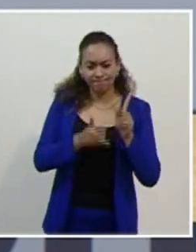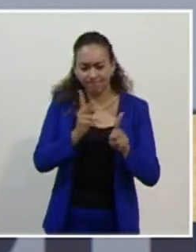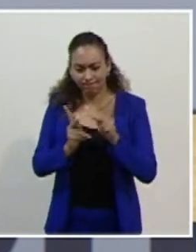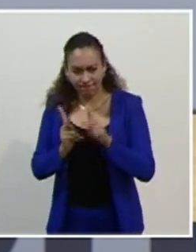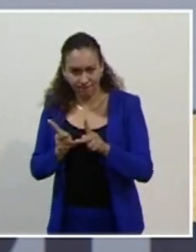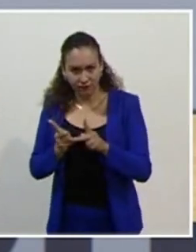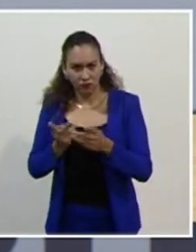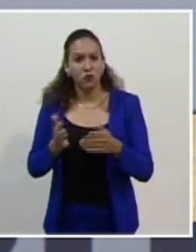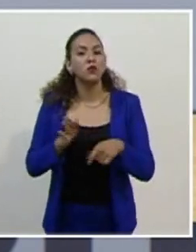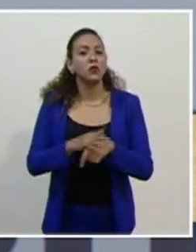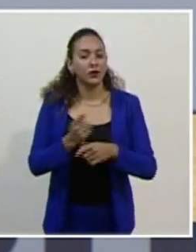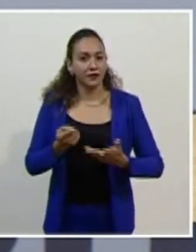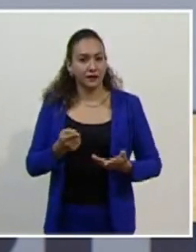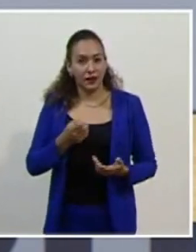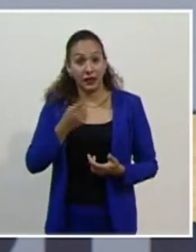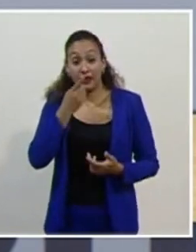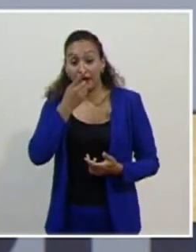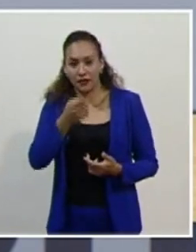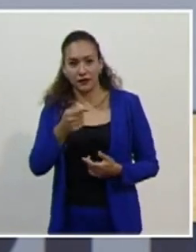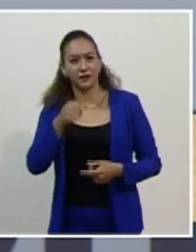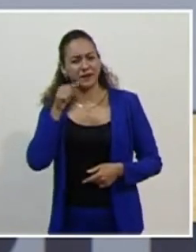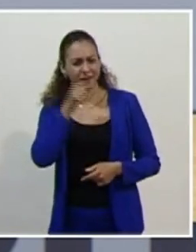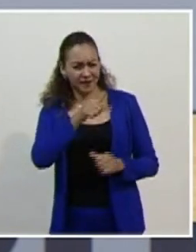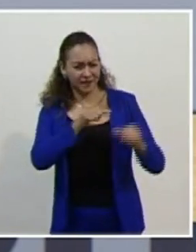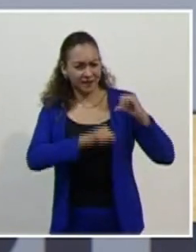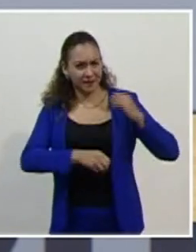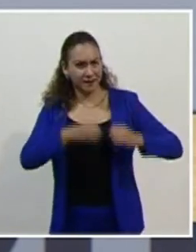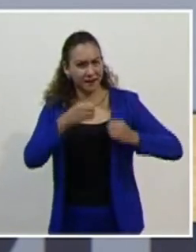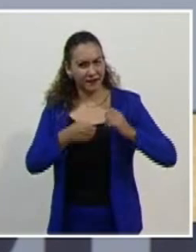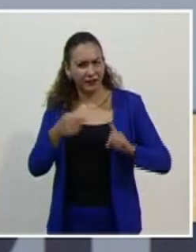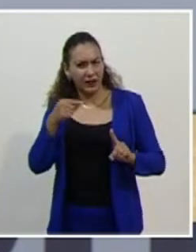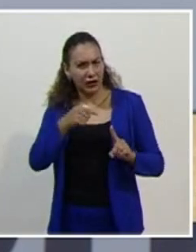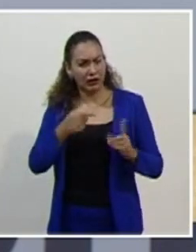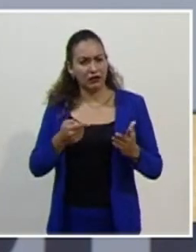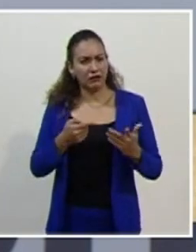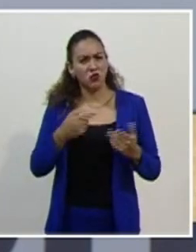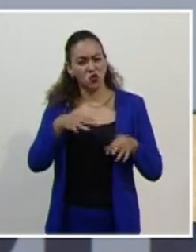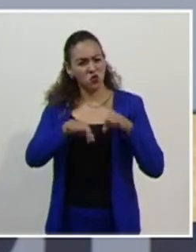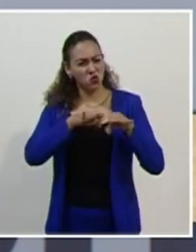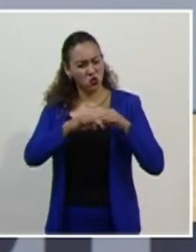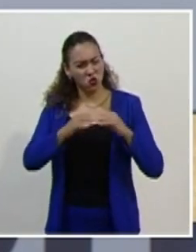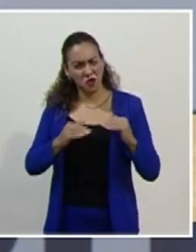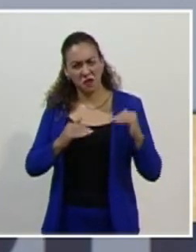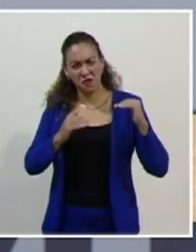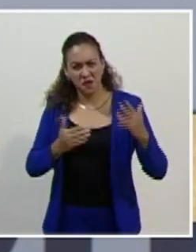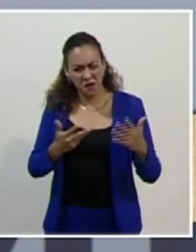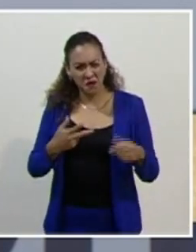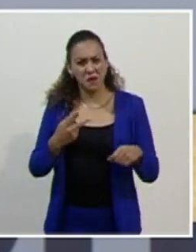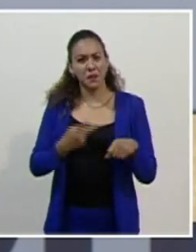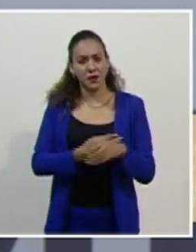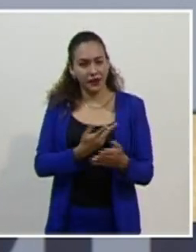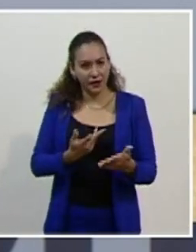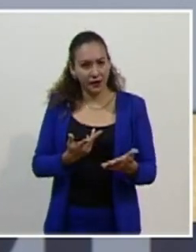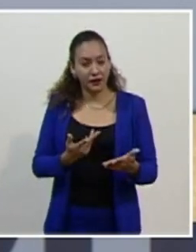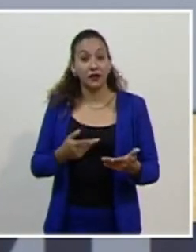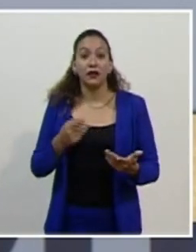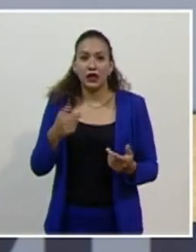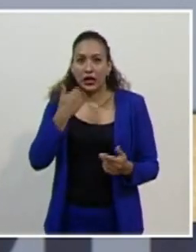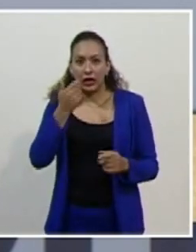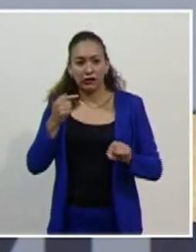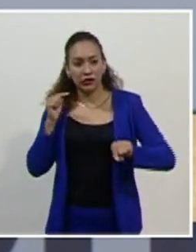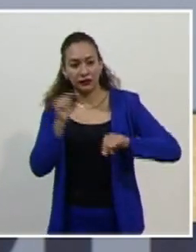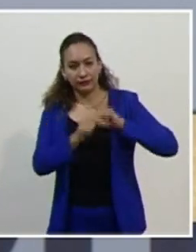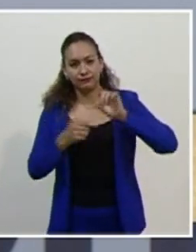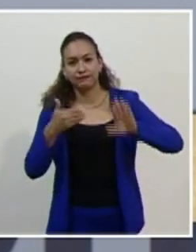dice, este Poder Judicial excedido su labor como contrapeso, hay que